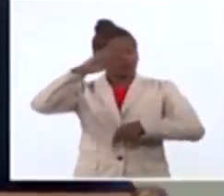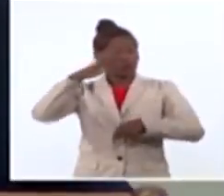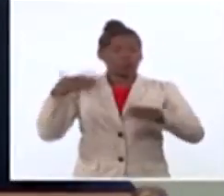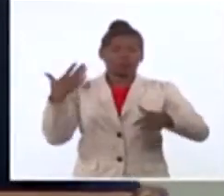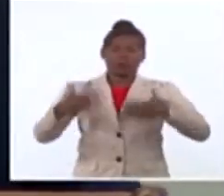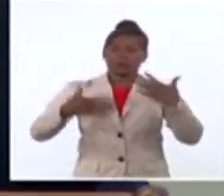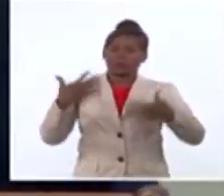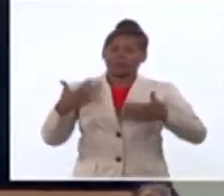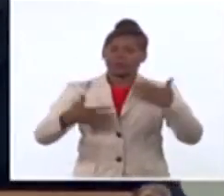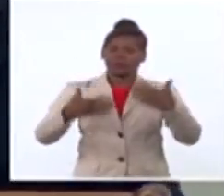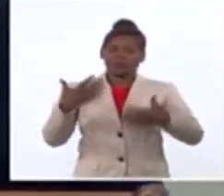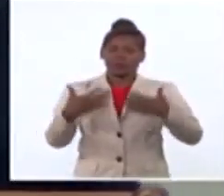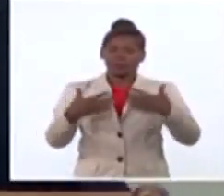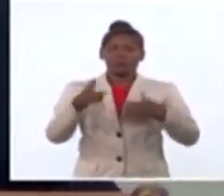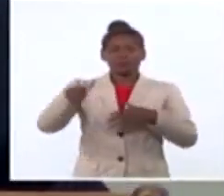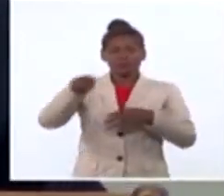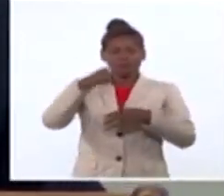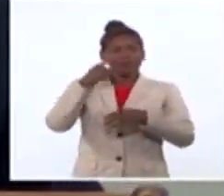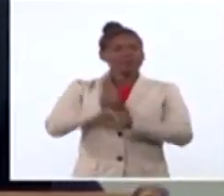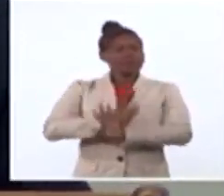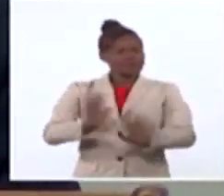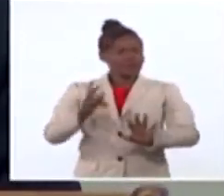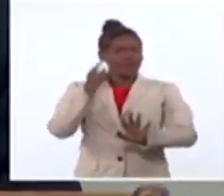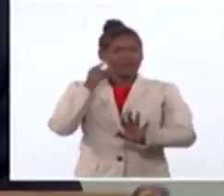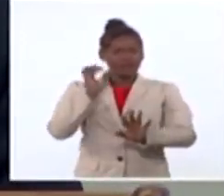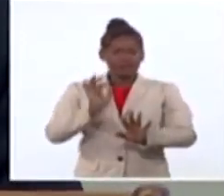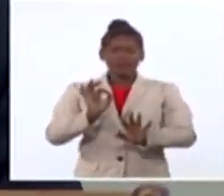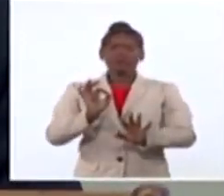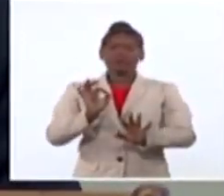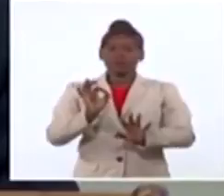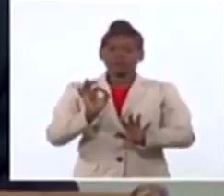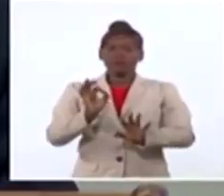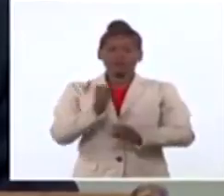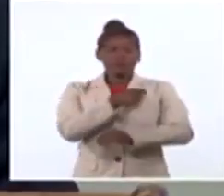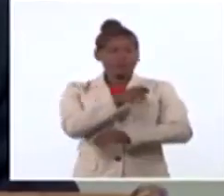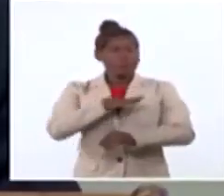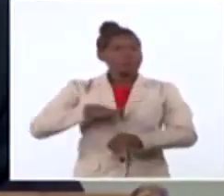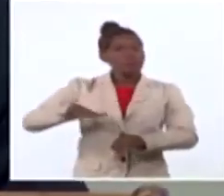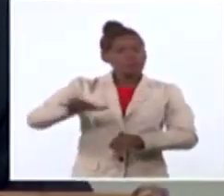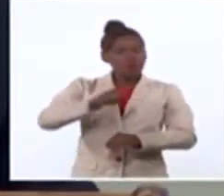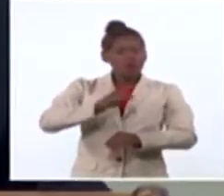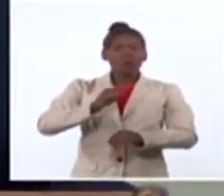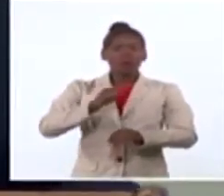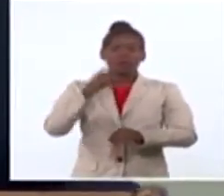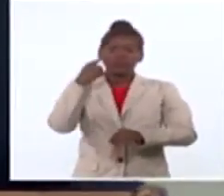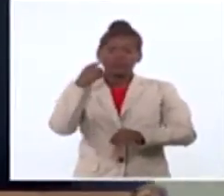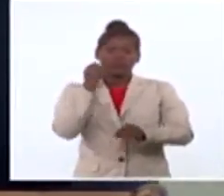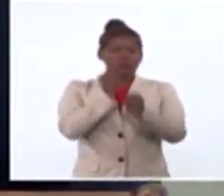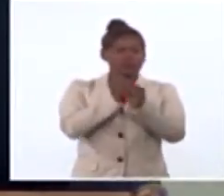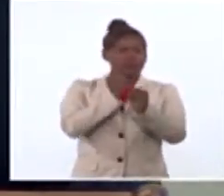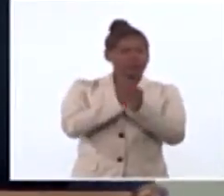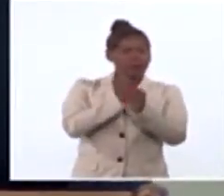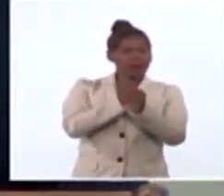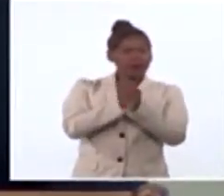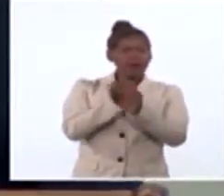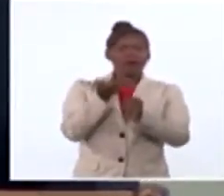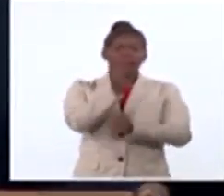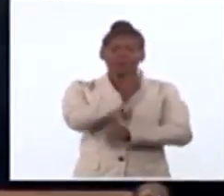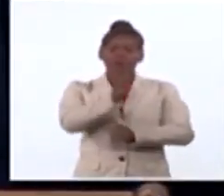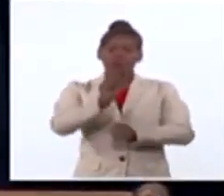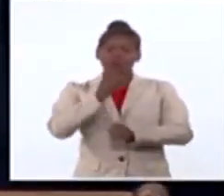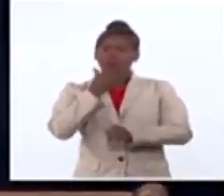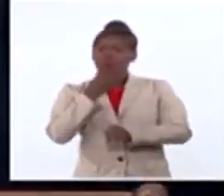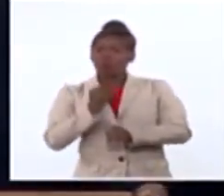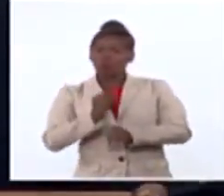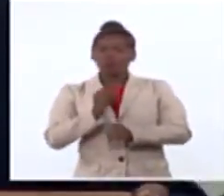asistido ustedes a escenas de regocijo de nuestra población, de nuestros jóvenes, de nuestros niños, concurriendo nuevamente